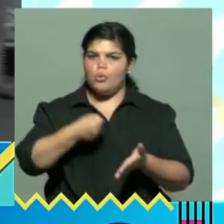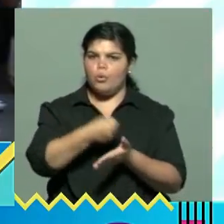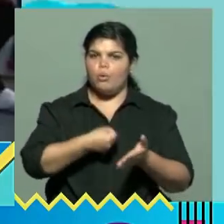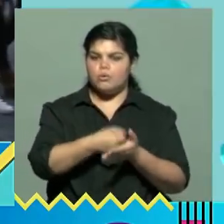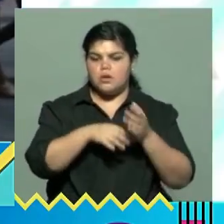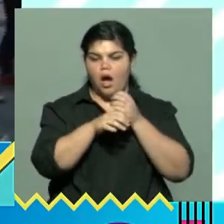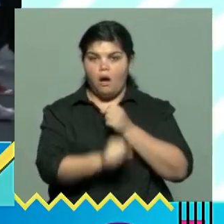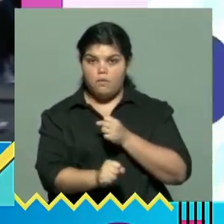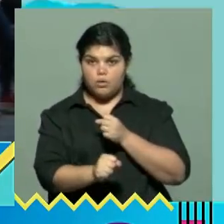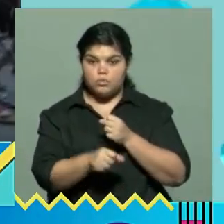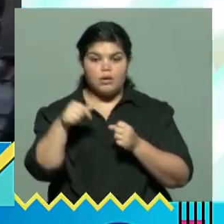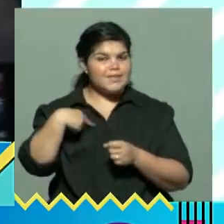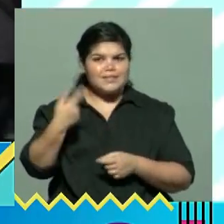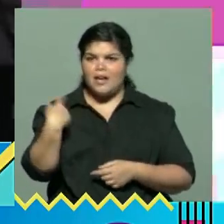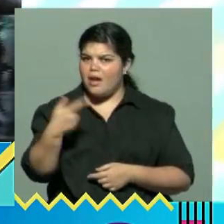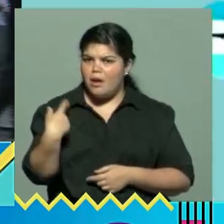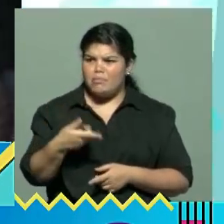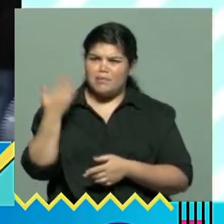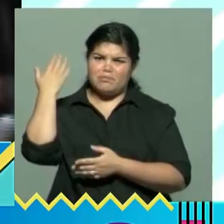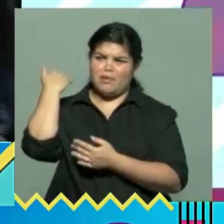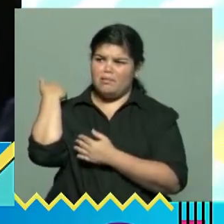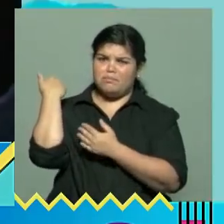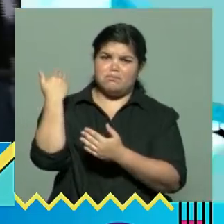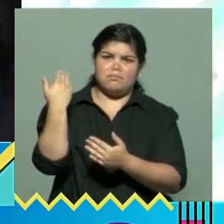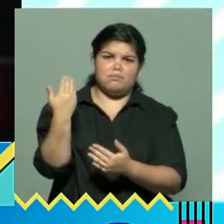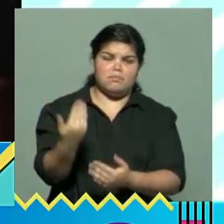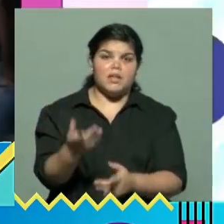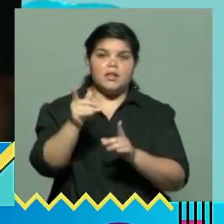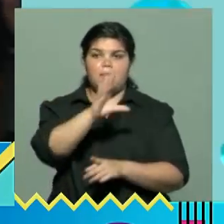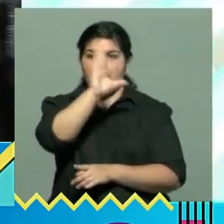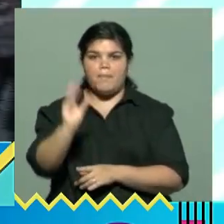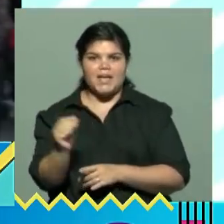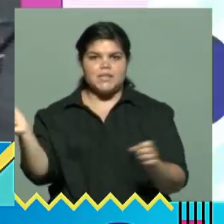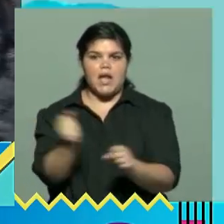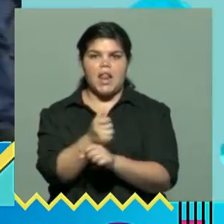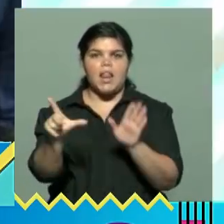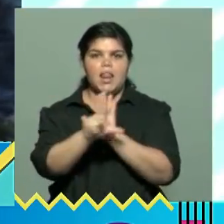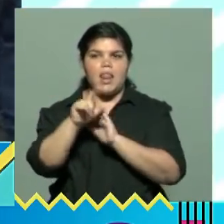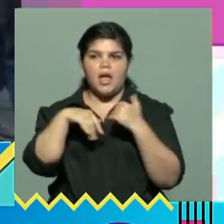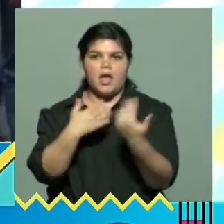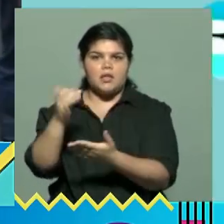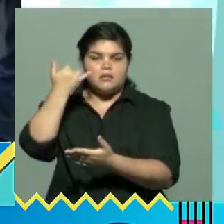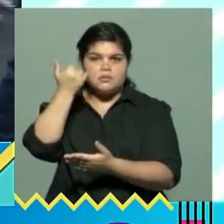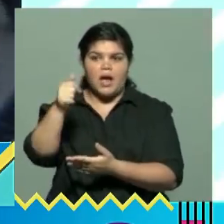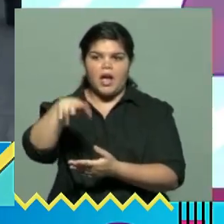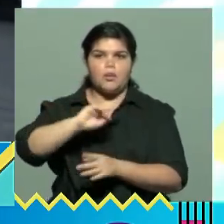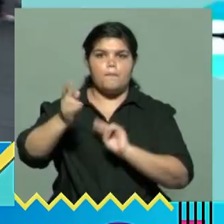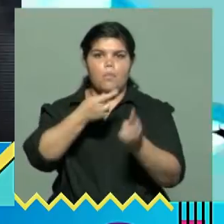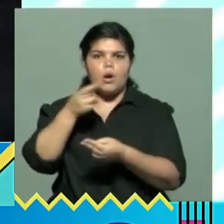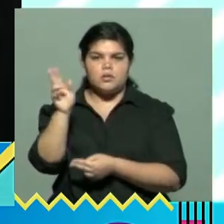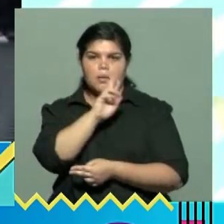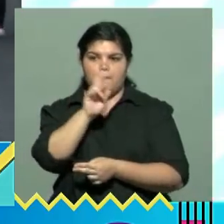aborto ha sido históricamente, digamos, justamente en los países en donde está legalizado, que ha disminuido la muerte de